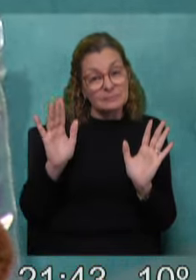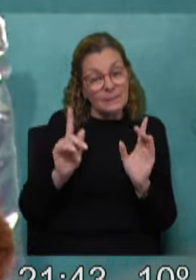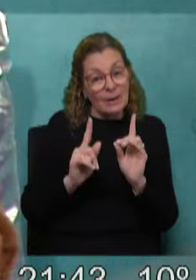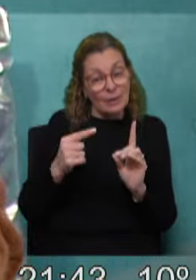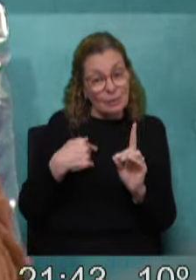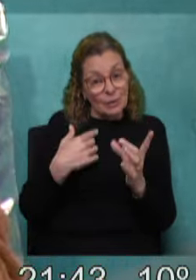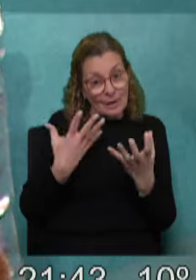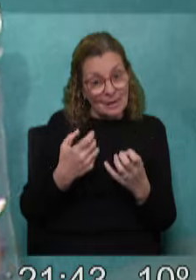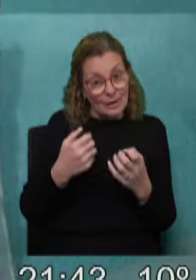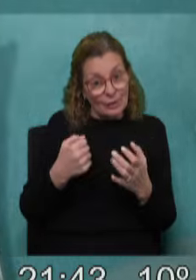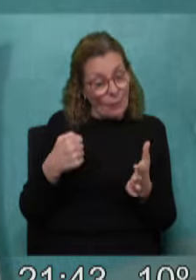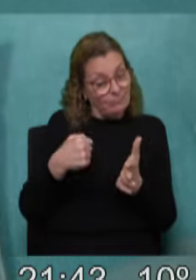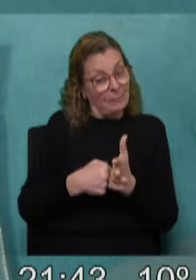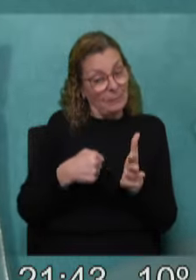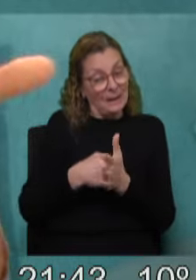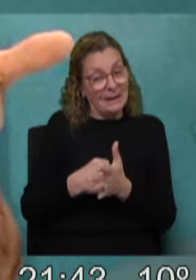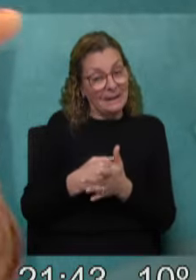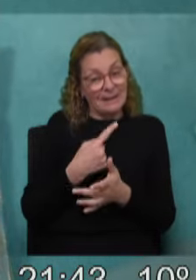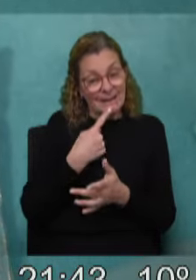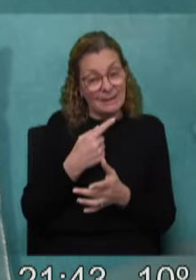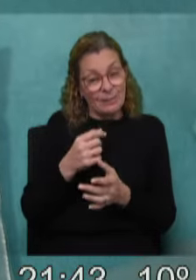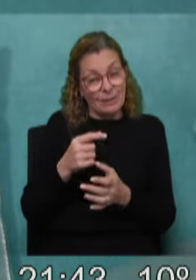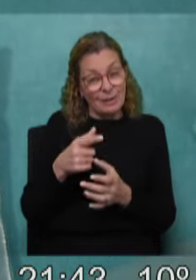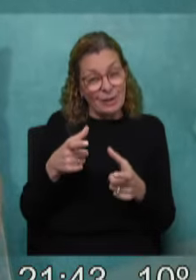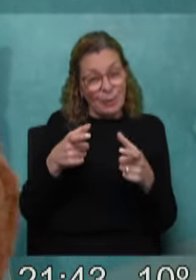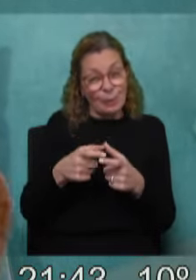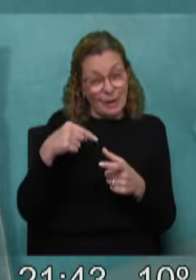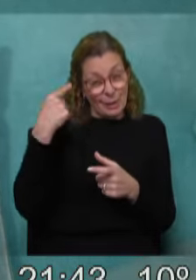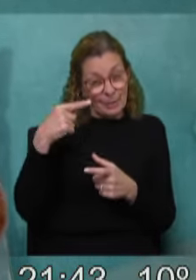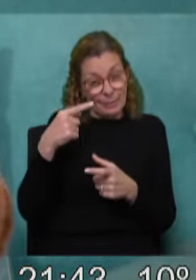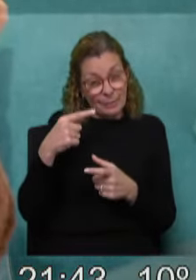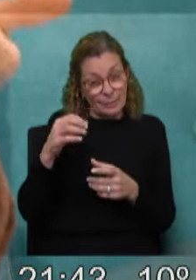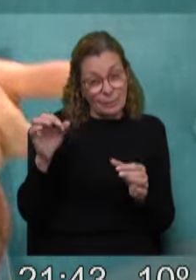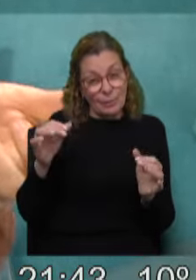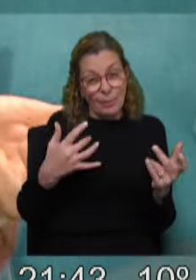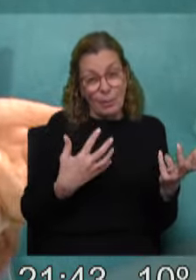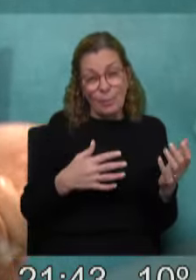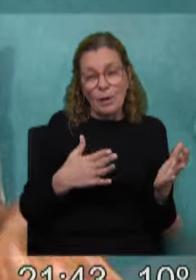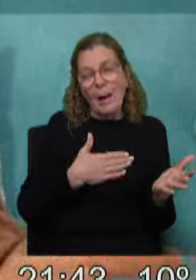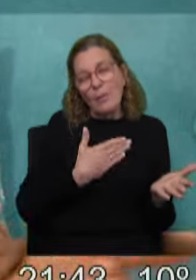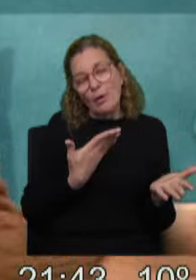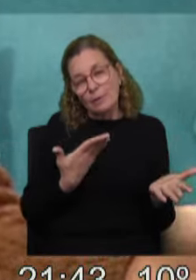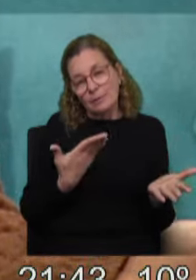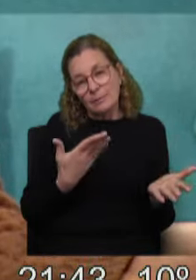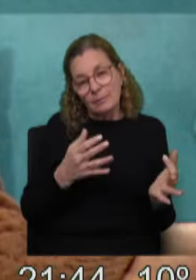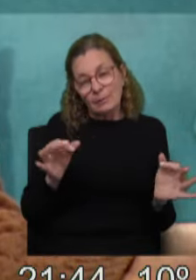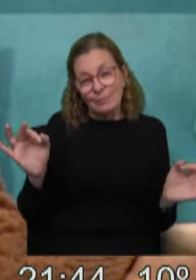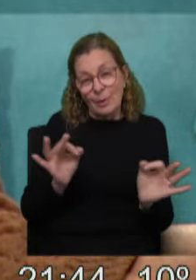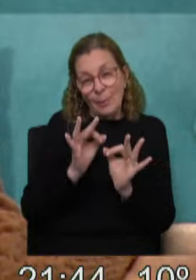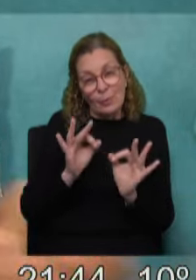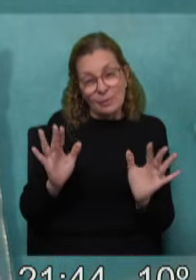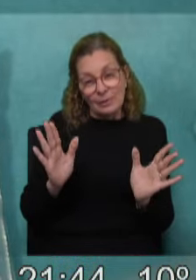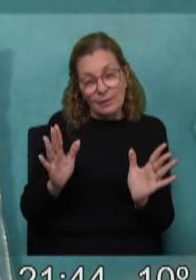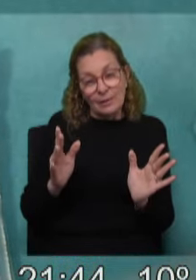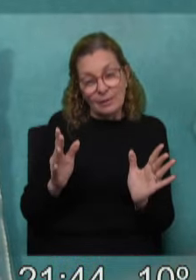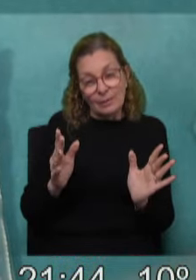Aunque yo quiera pelearla, ¿entendés? Claro, si me sale, quiero hacer un disco re loco y me salen todos boleros románticos, tengo que hacer boleros románticos. Claro.